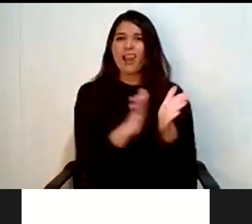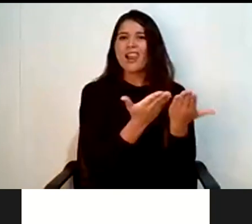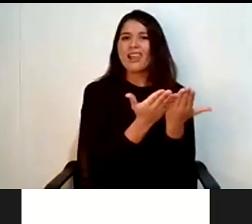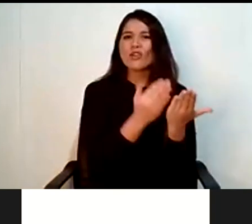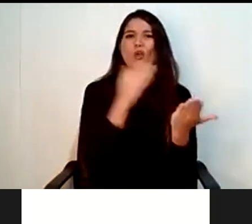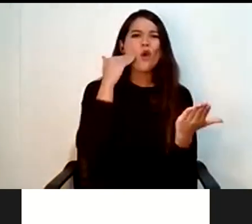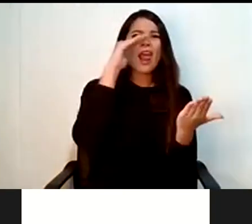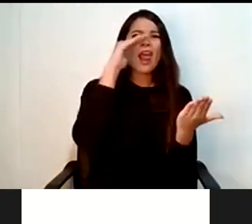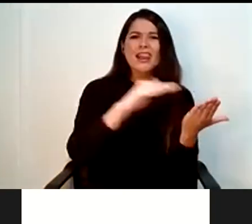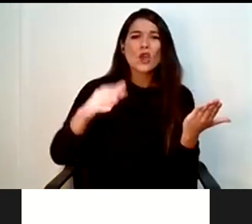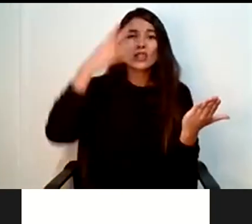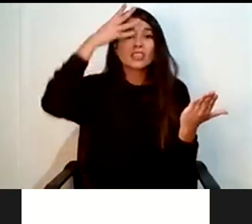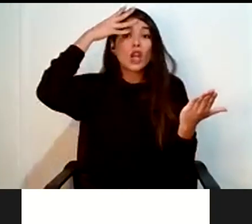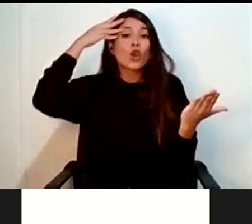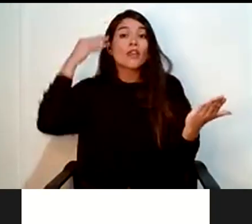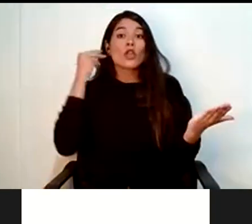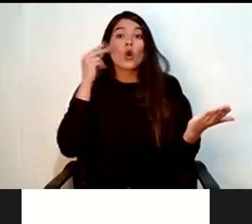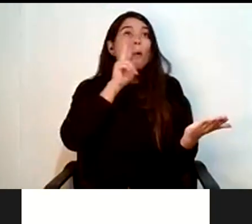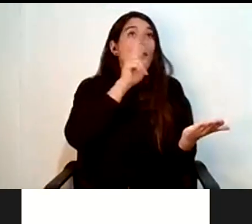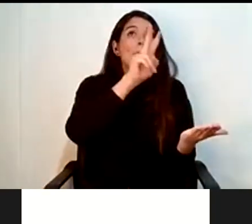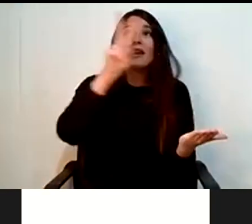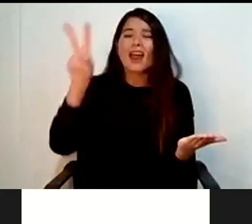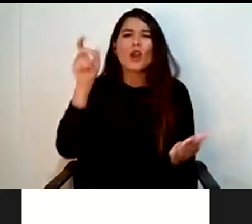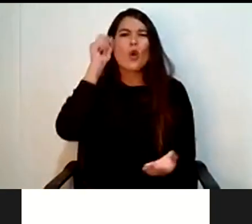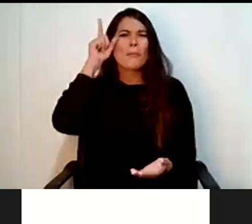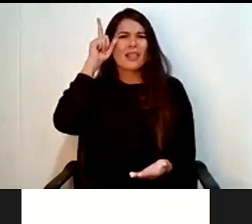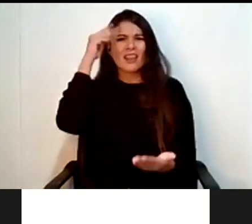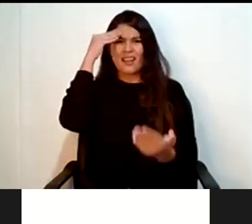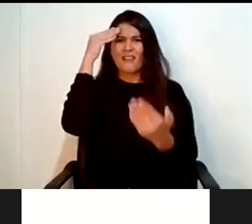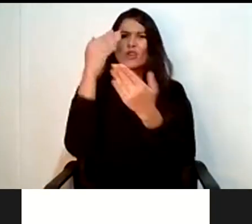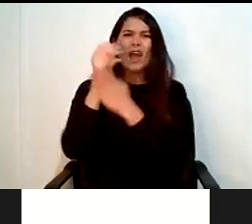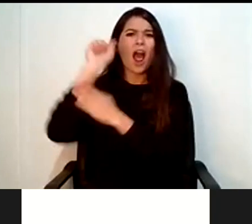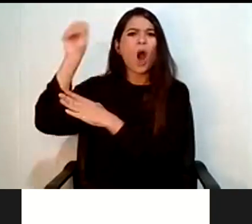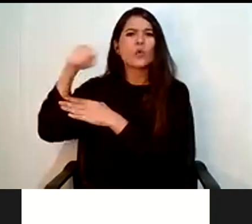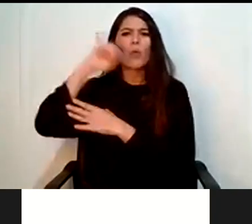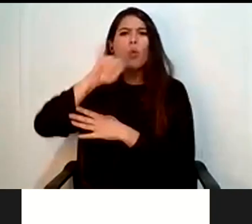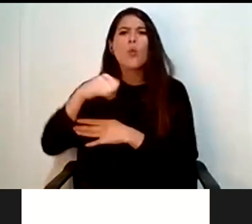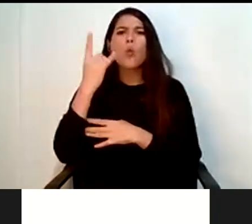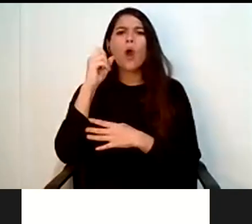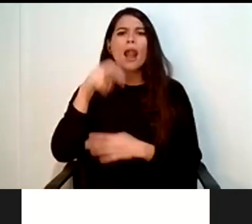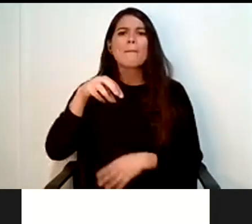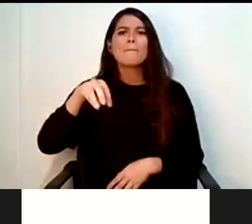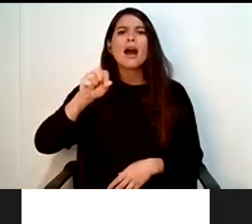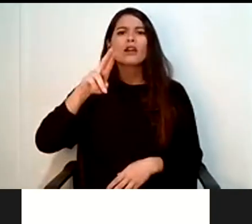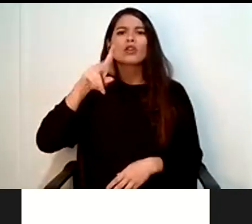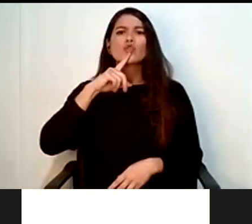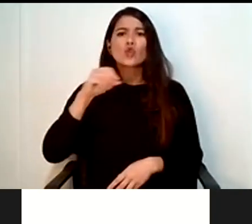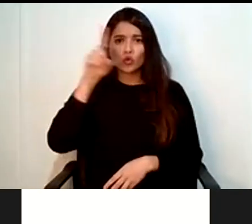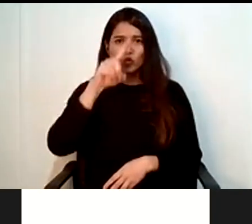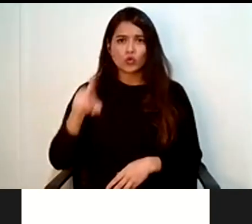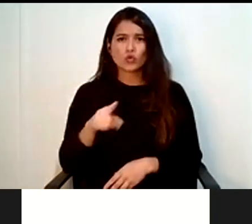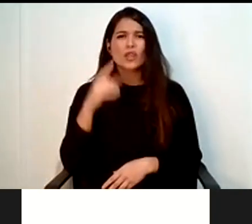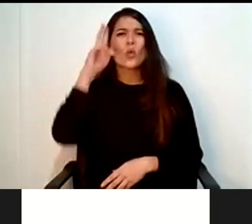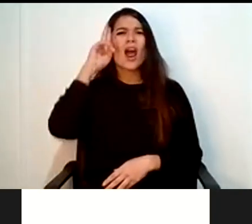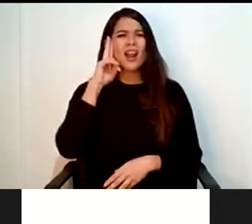niño al que se le olvidó cómo mirar, comprender y afrontar el autismo de Juan Martos, y una reflexión que realiza el